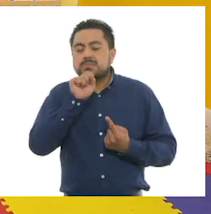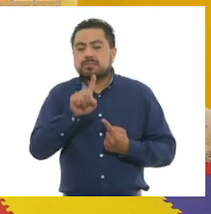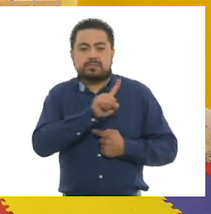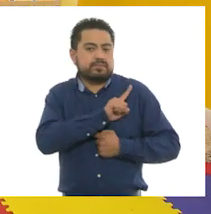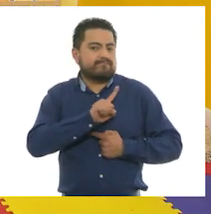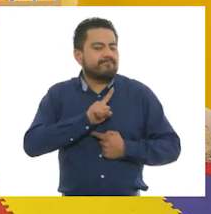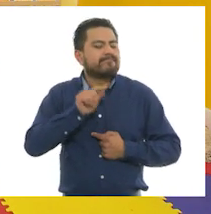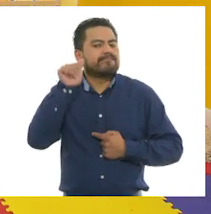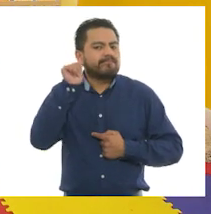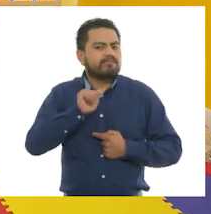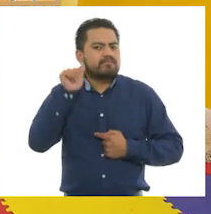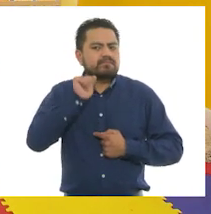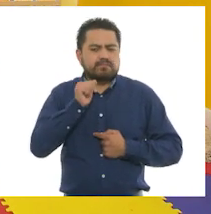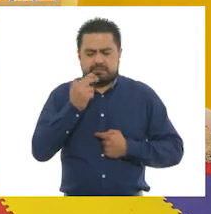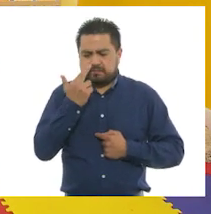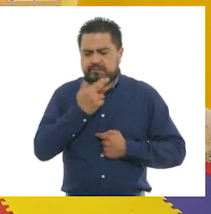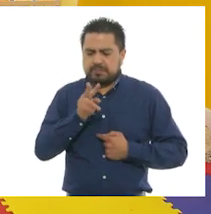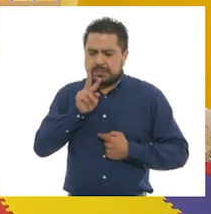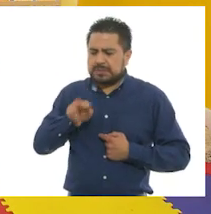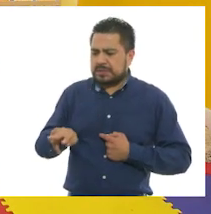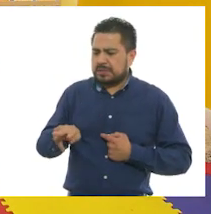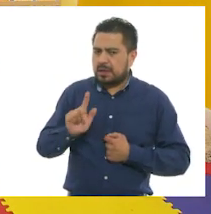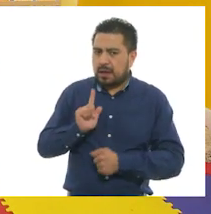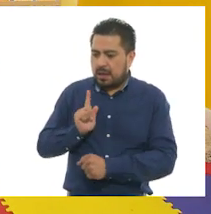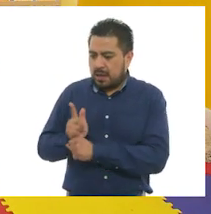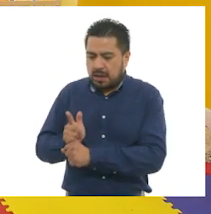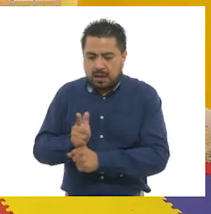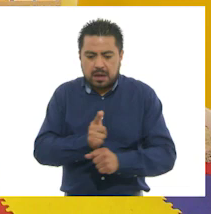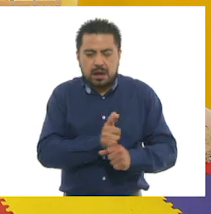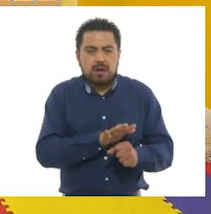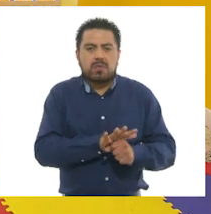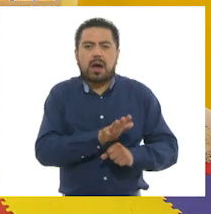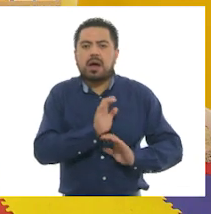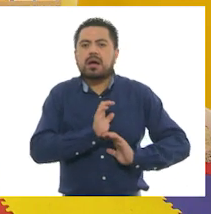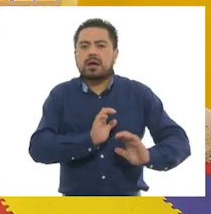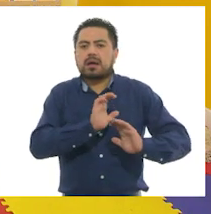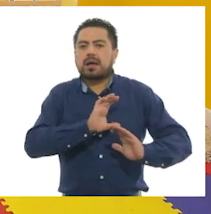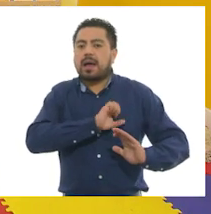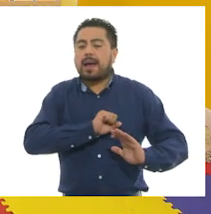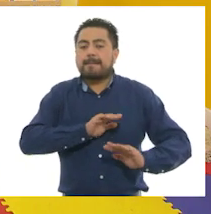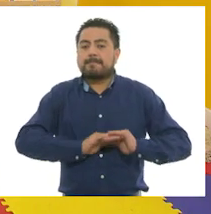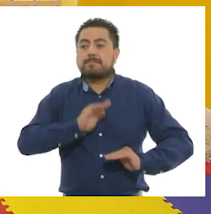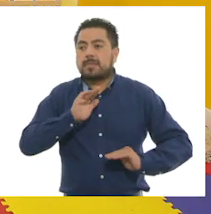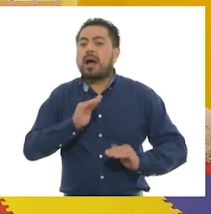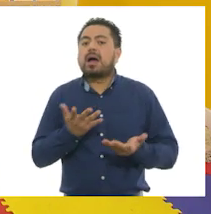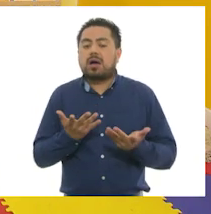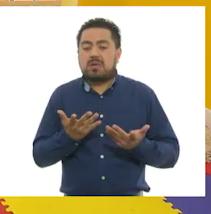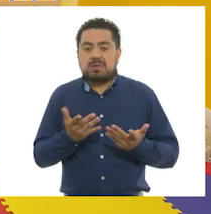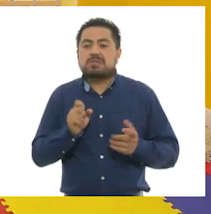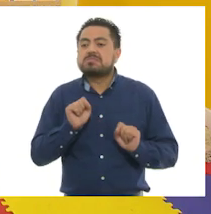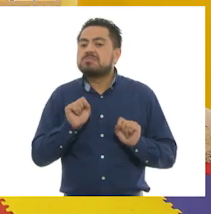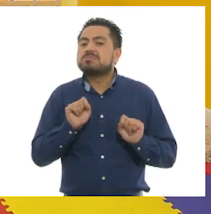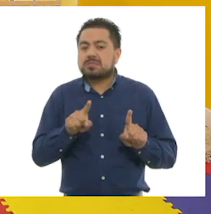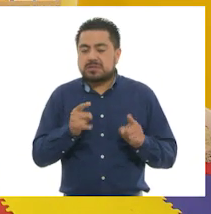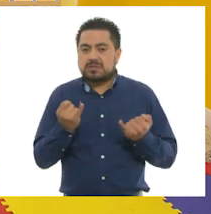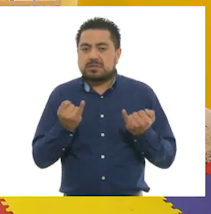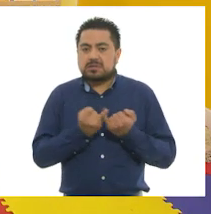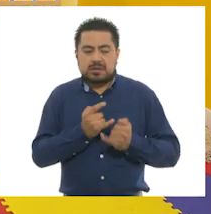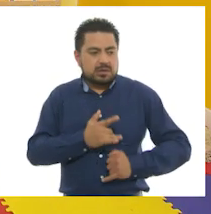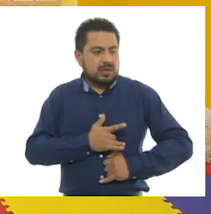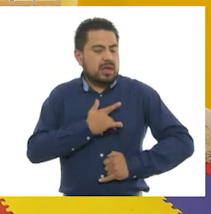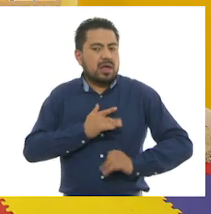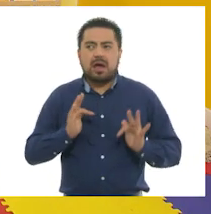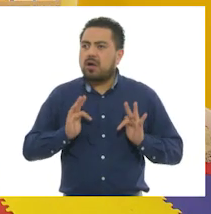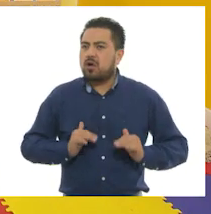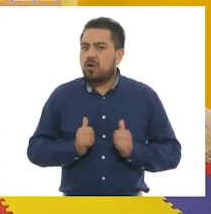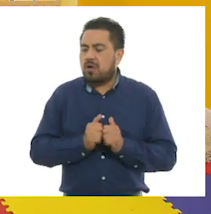debemos ser siempre observadores, descubrir qué canciones les gustan más e incluso si se sienten